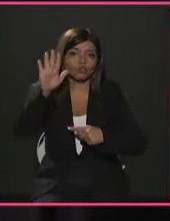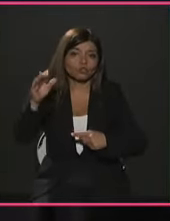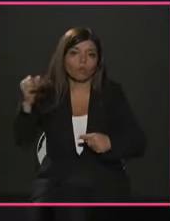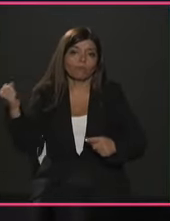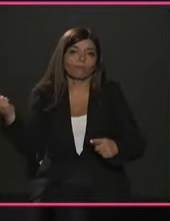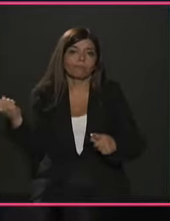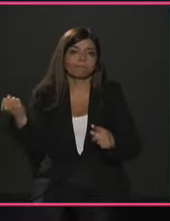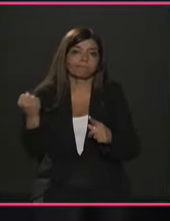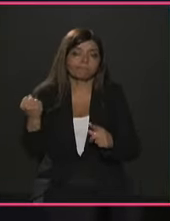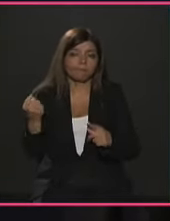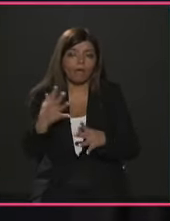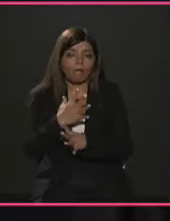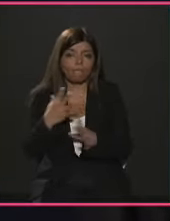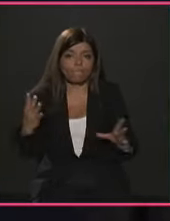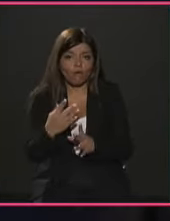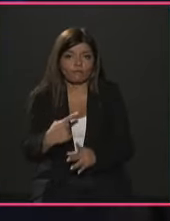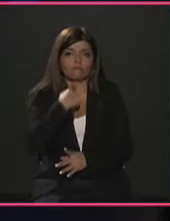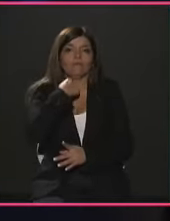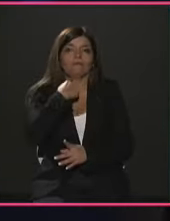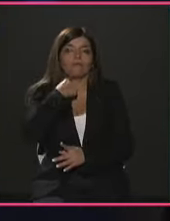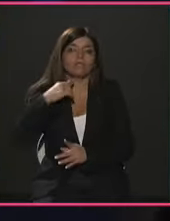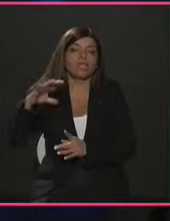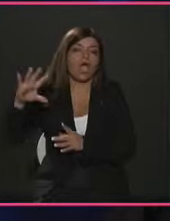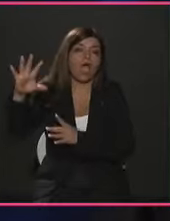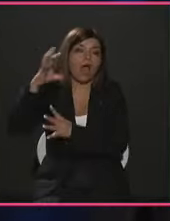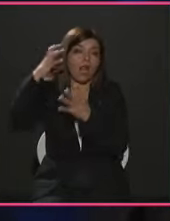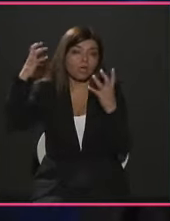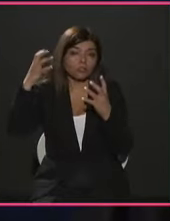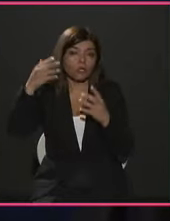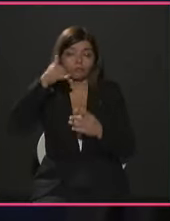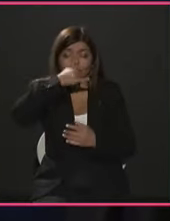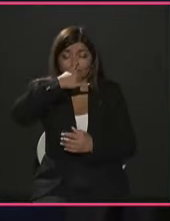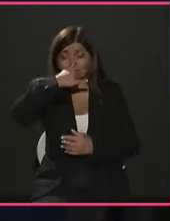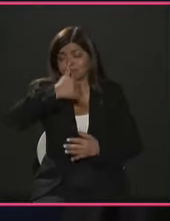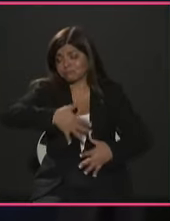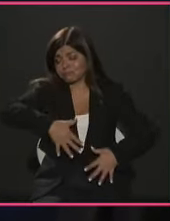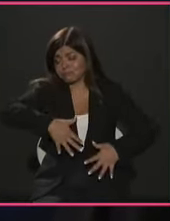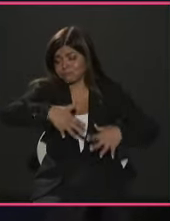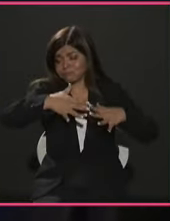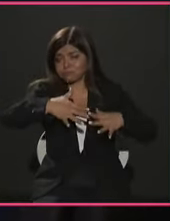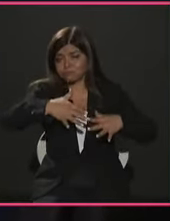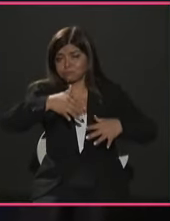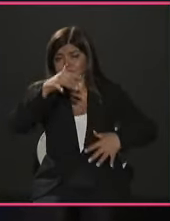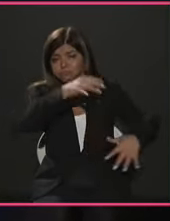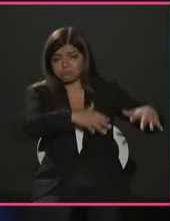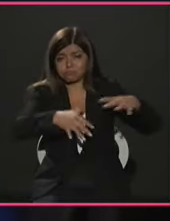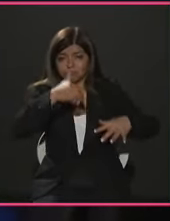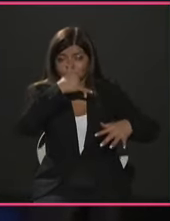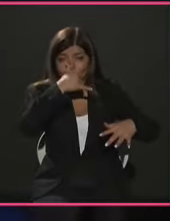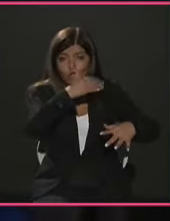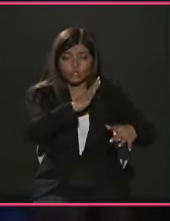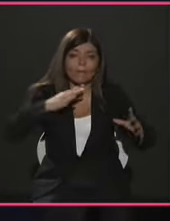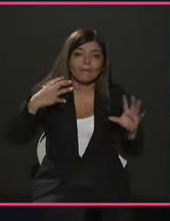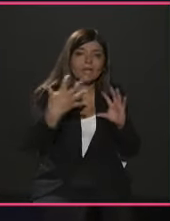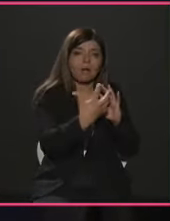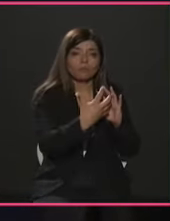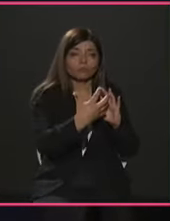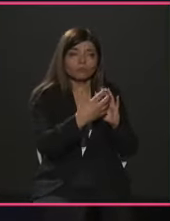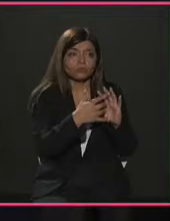el el clima super contaminantes o